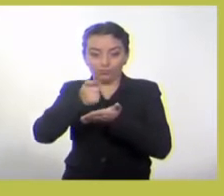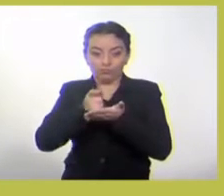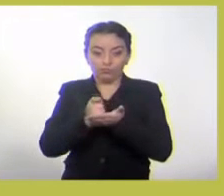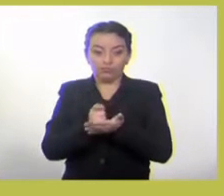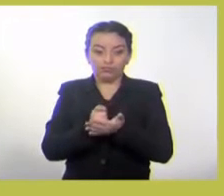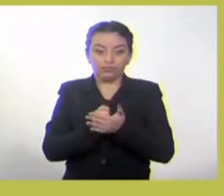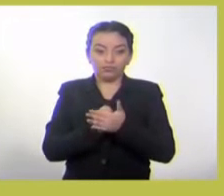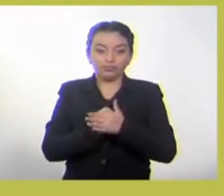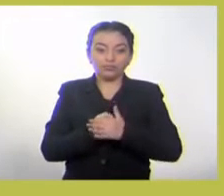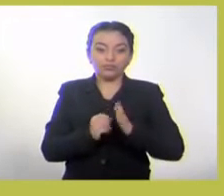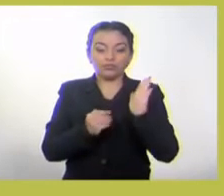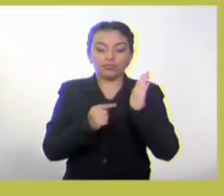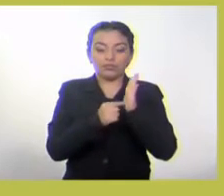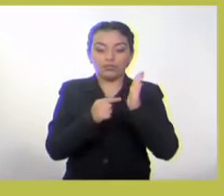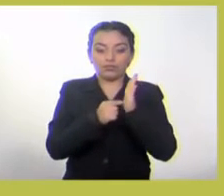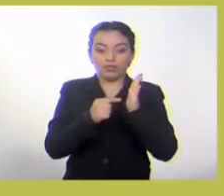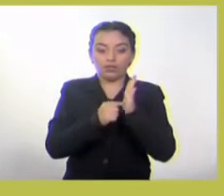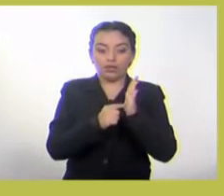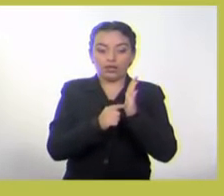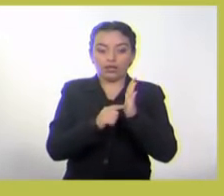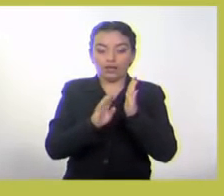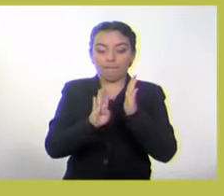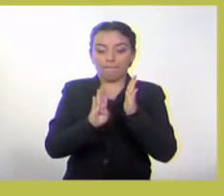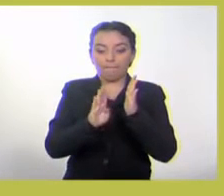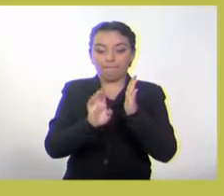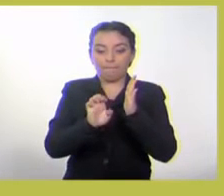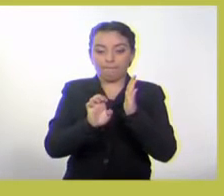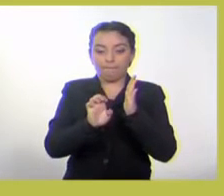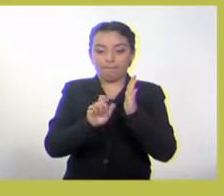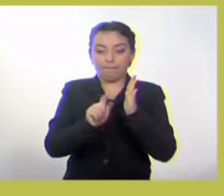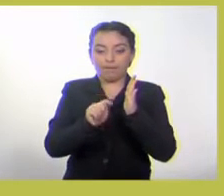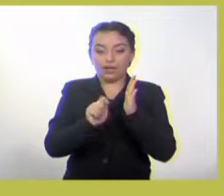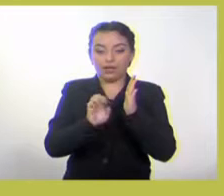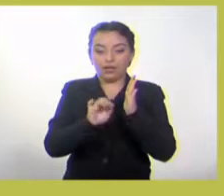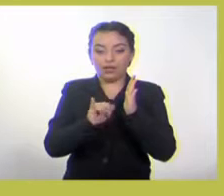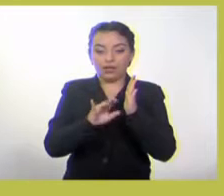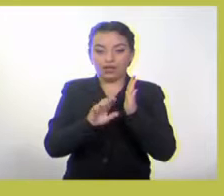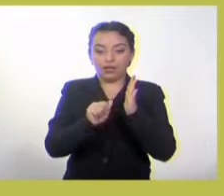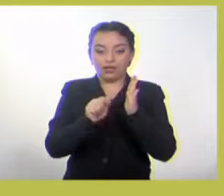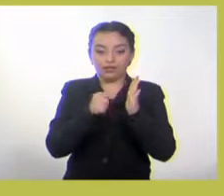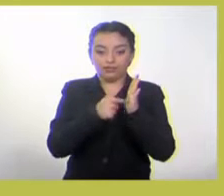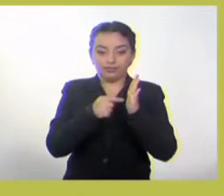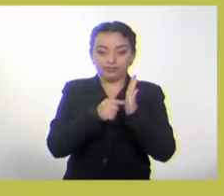la batería. La corriente viaja hasta llegar